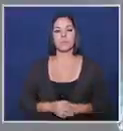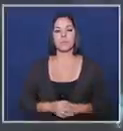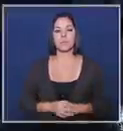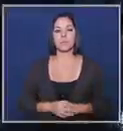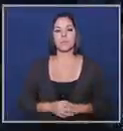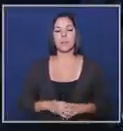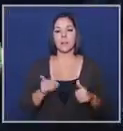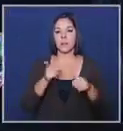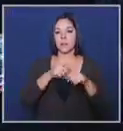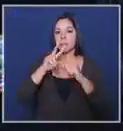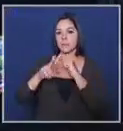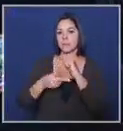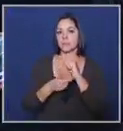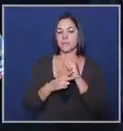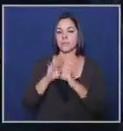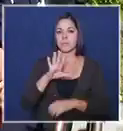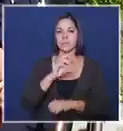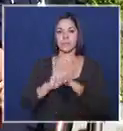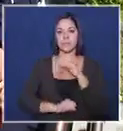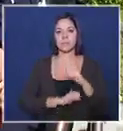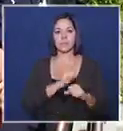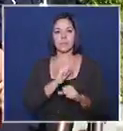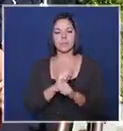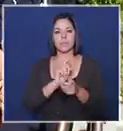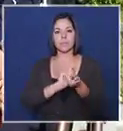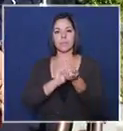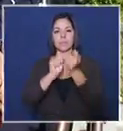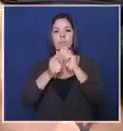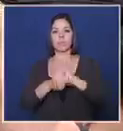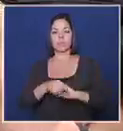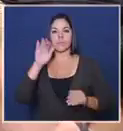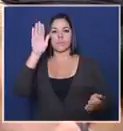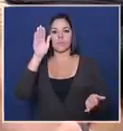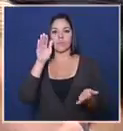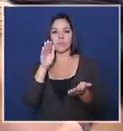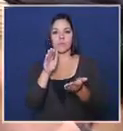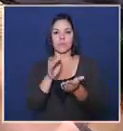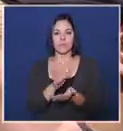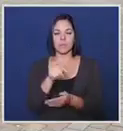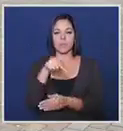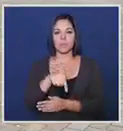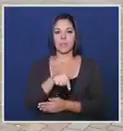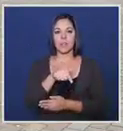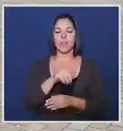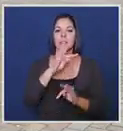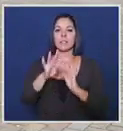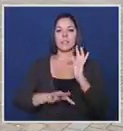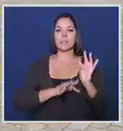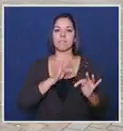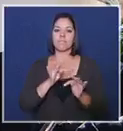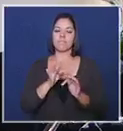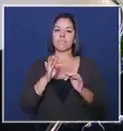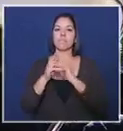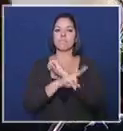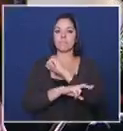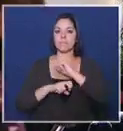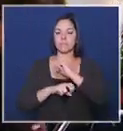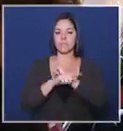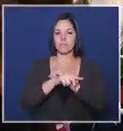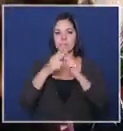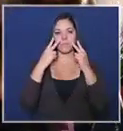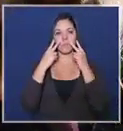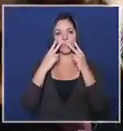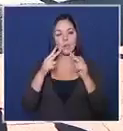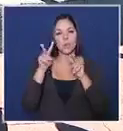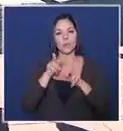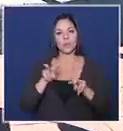bajonazo. Por primera vez en 5 años se revertió la tendencia de crecimiento de estos delitos. Esta labor de